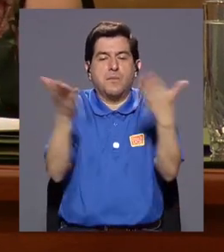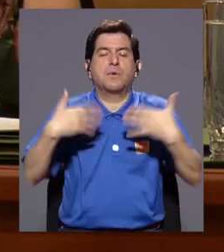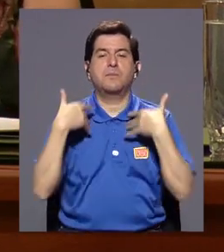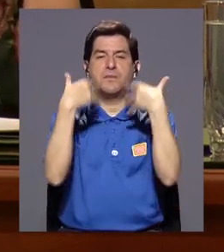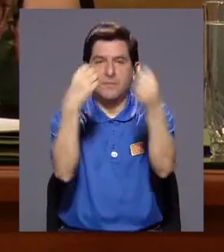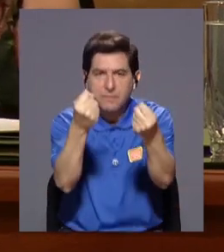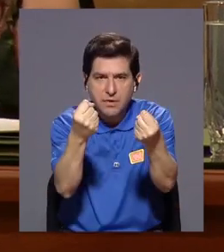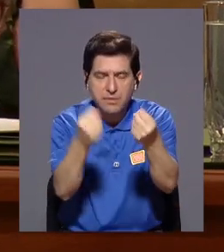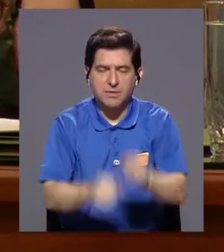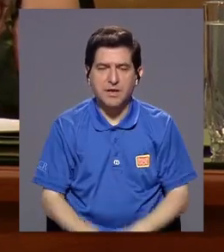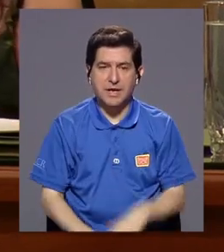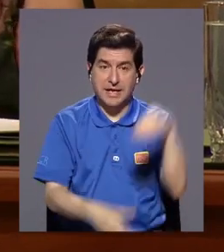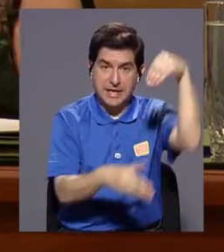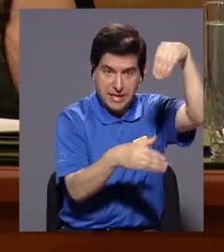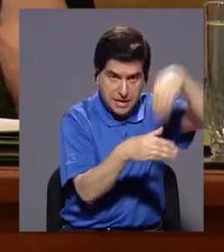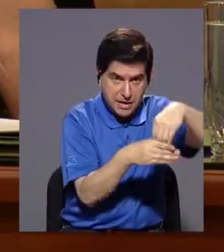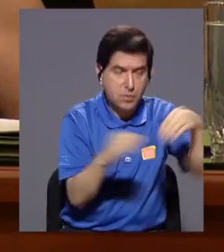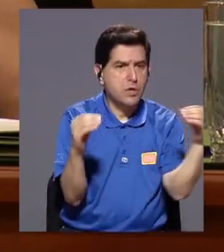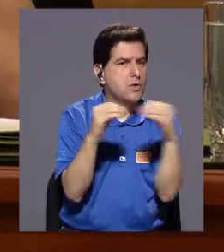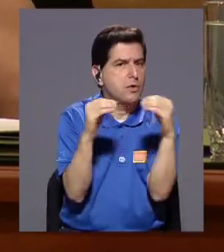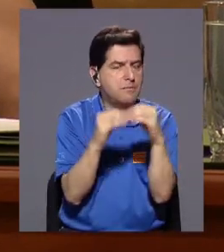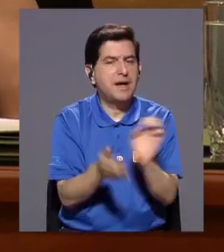la prevención de la enfermedad.